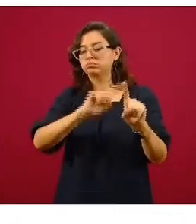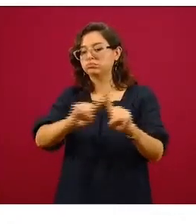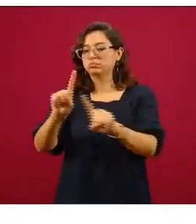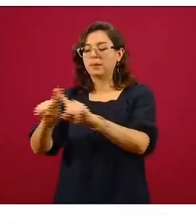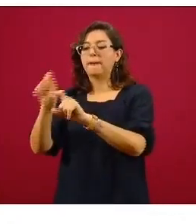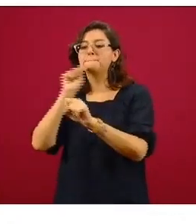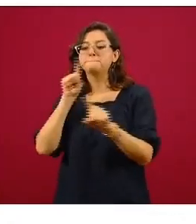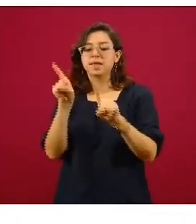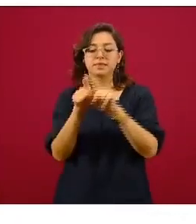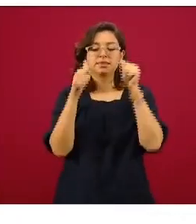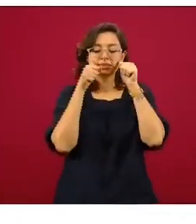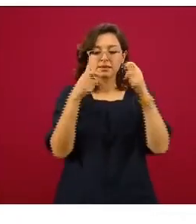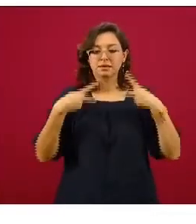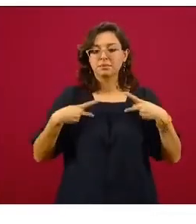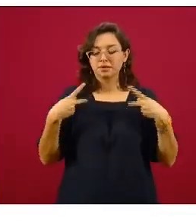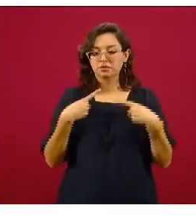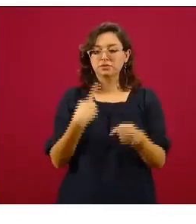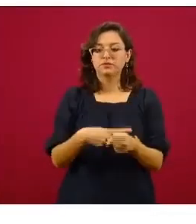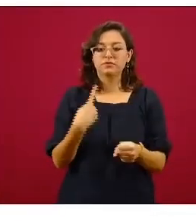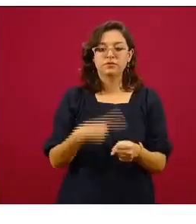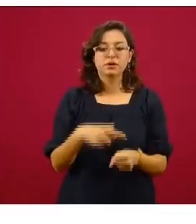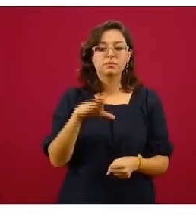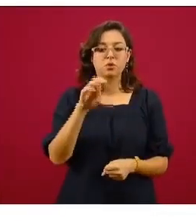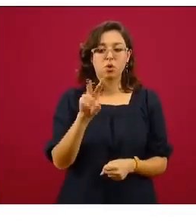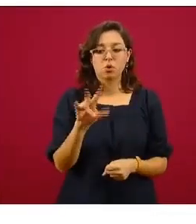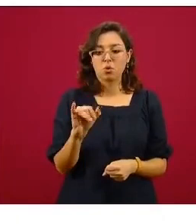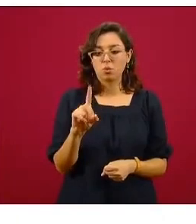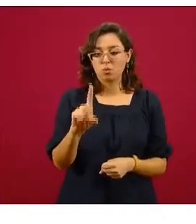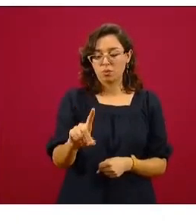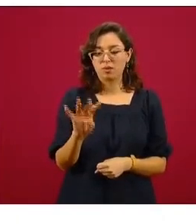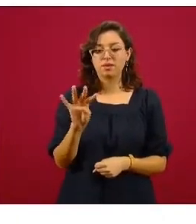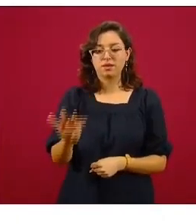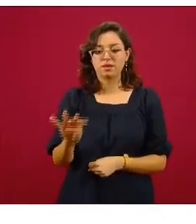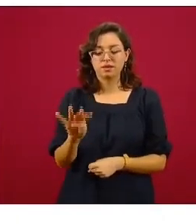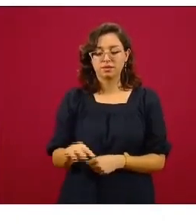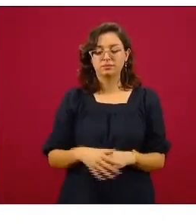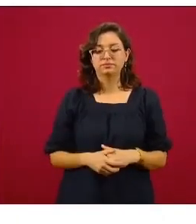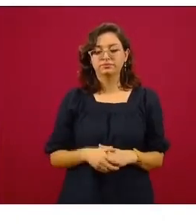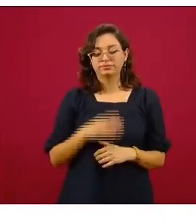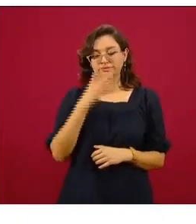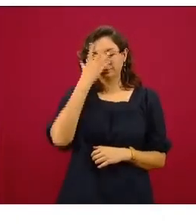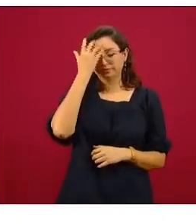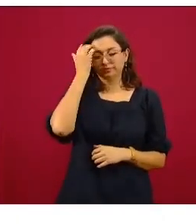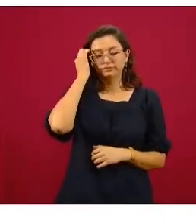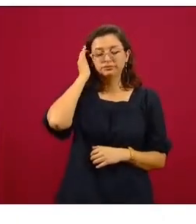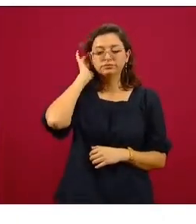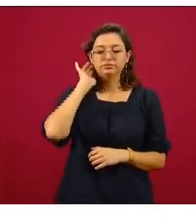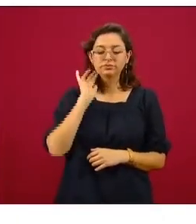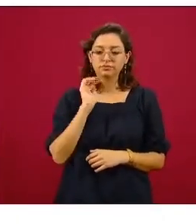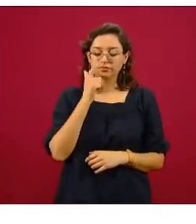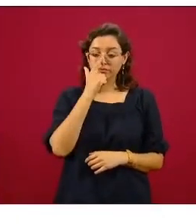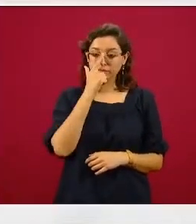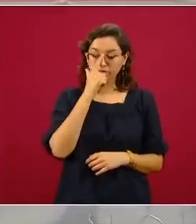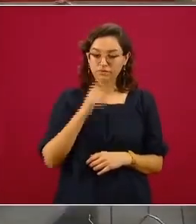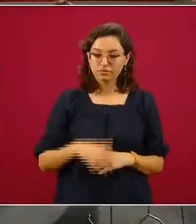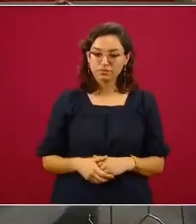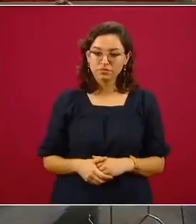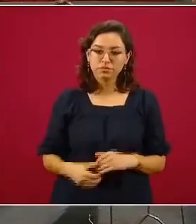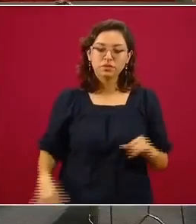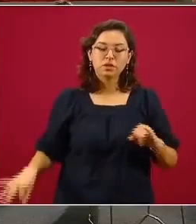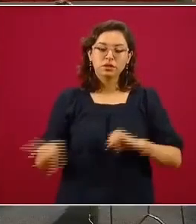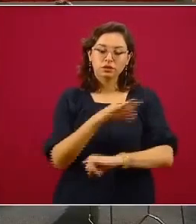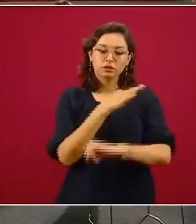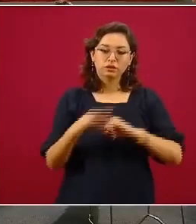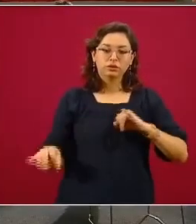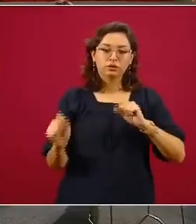de pacientes y a la respuesta ante COVID-19 en México. Vemos un último grupo